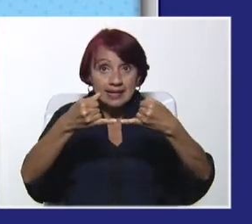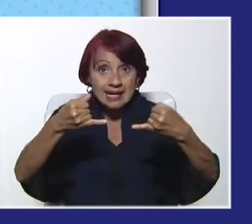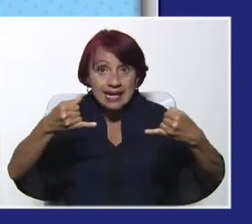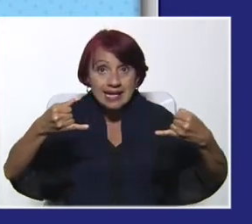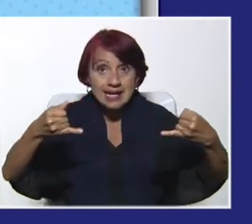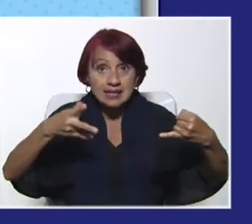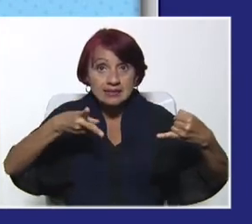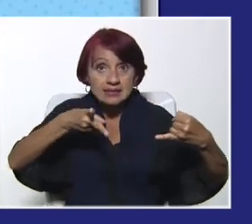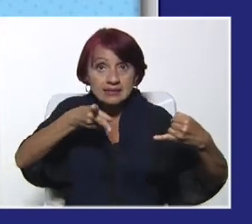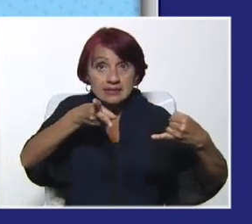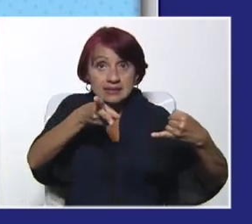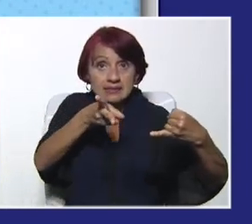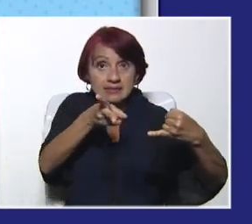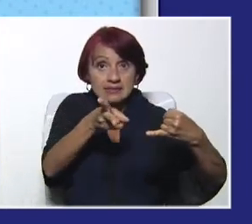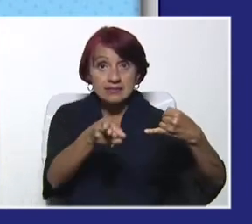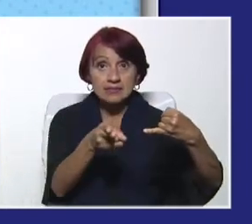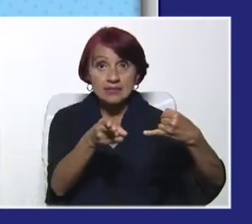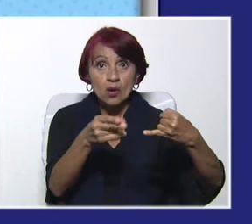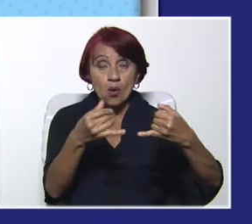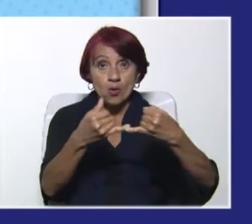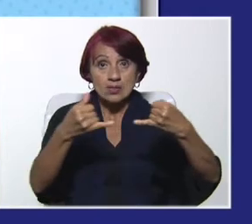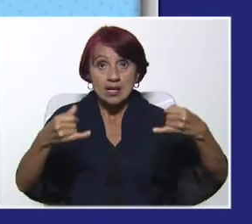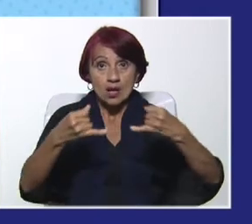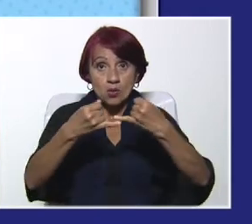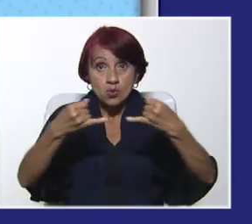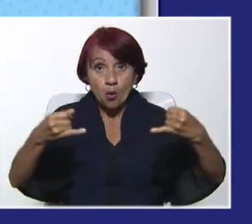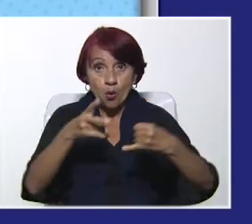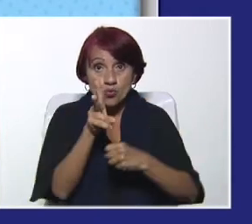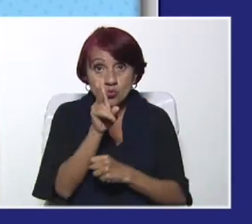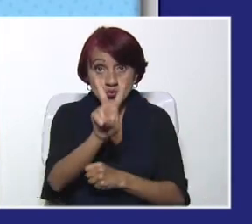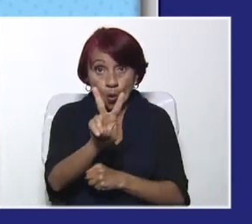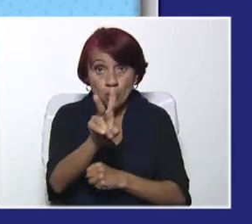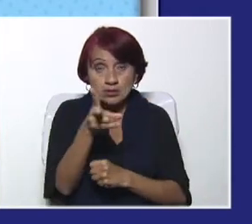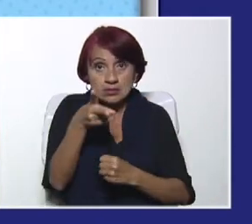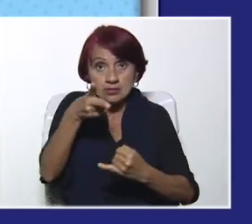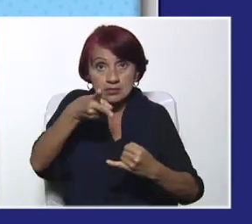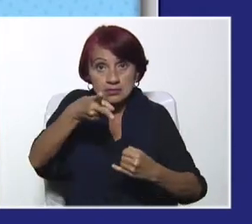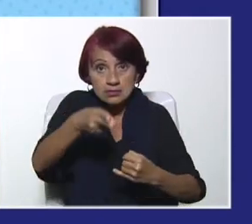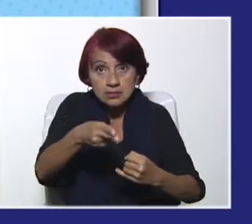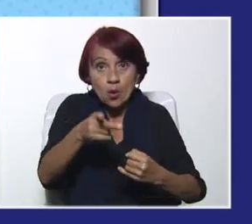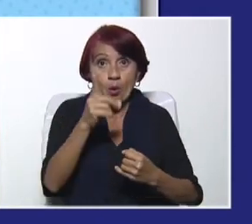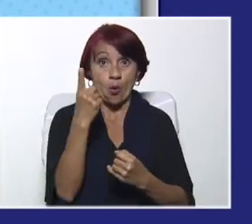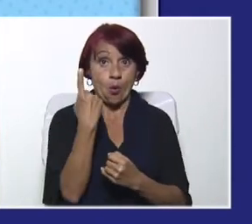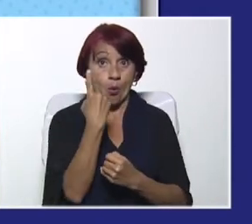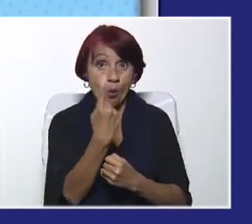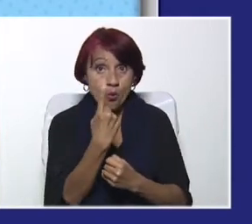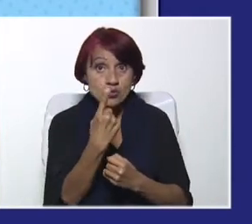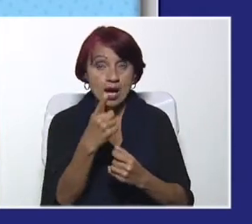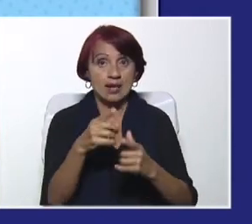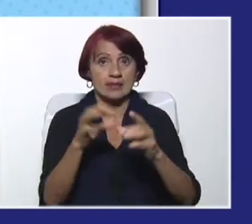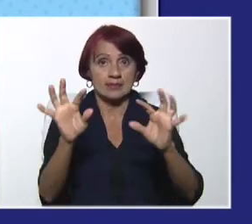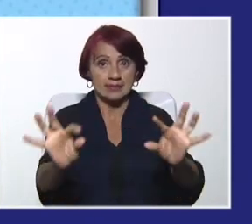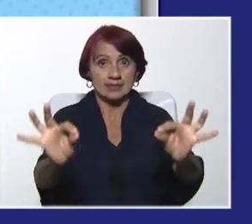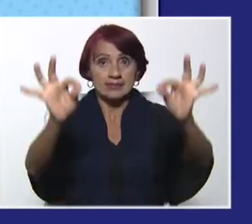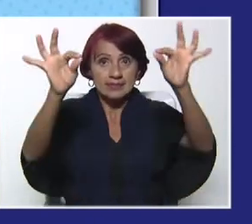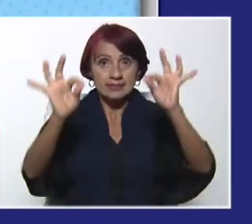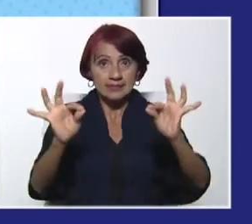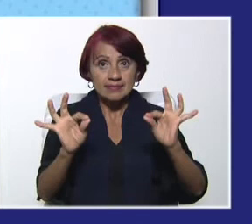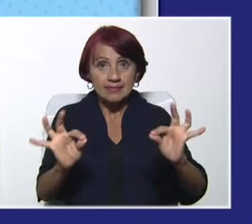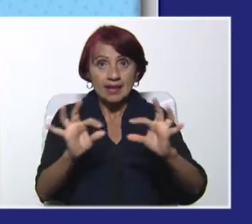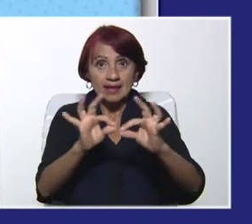varias rectas paralelas, los segmentos determinados en una de las rectas son proporcionales a los